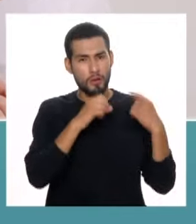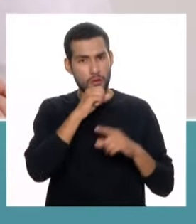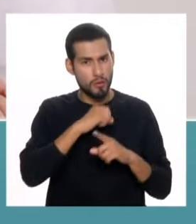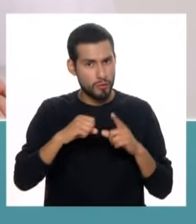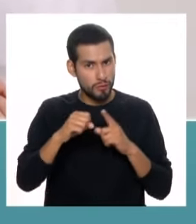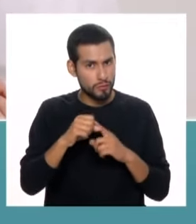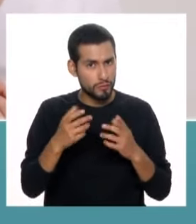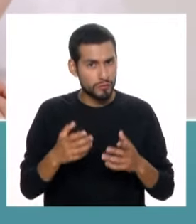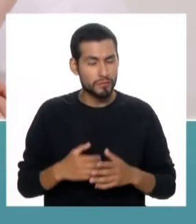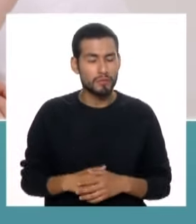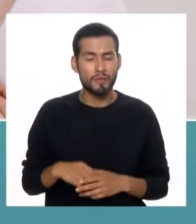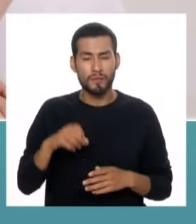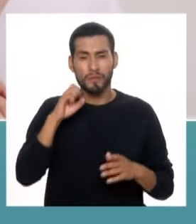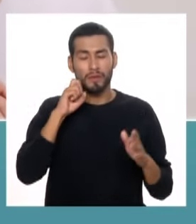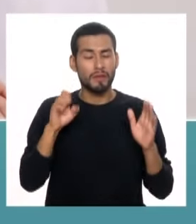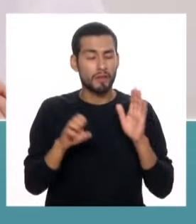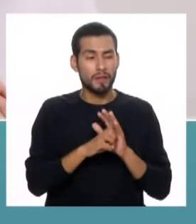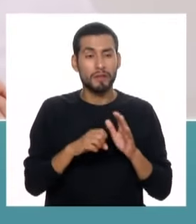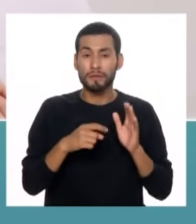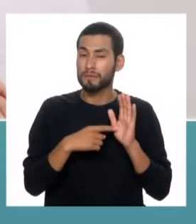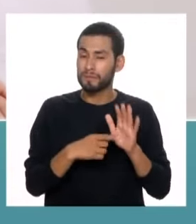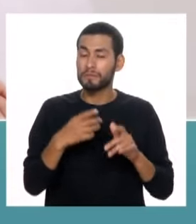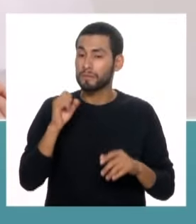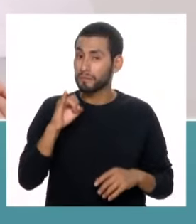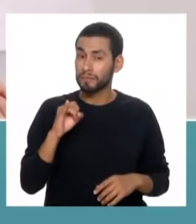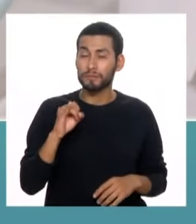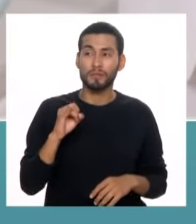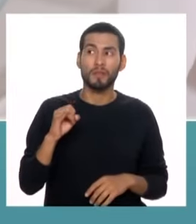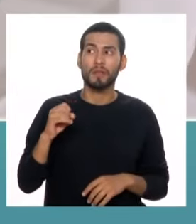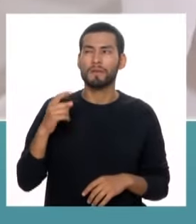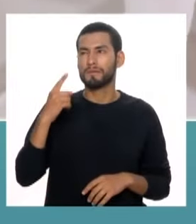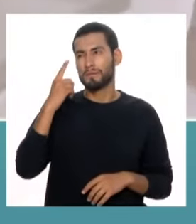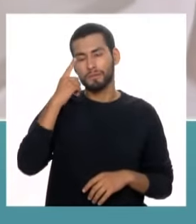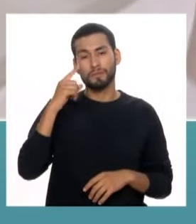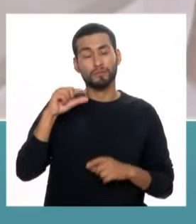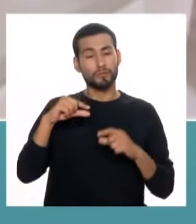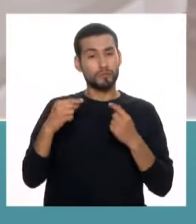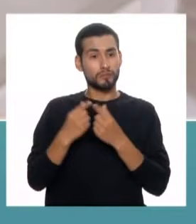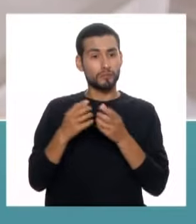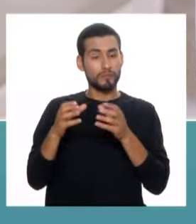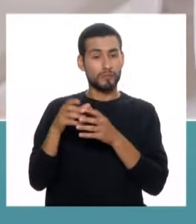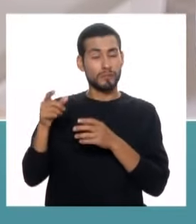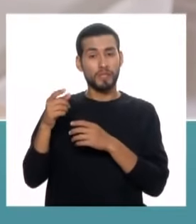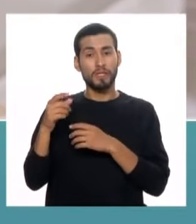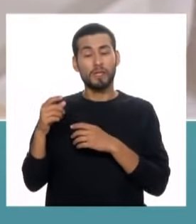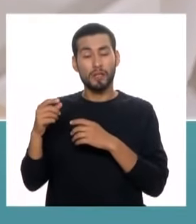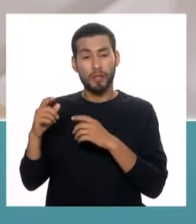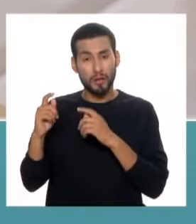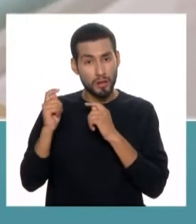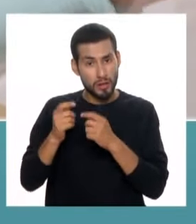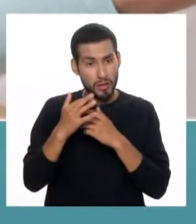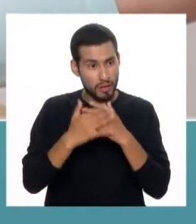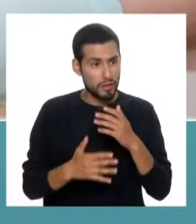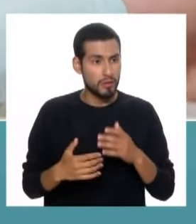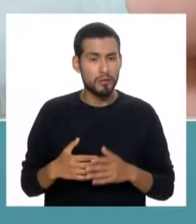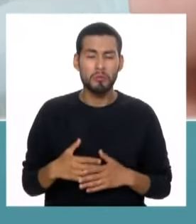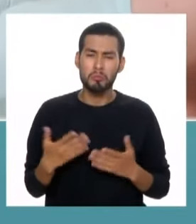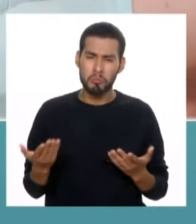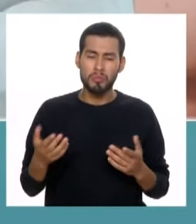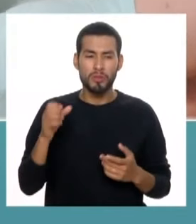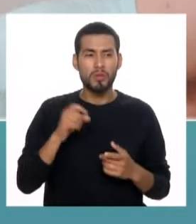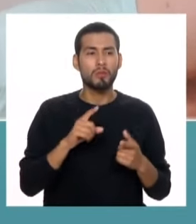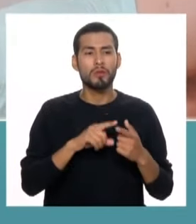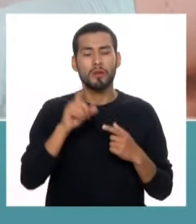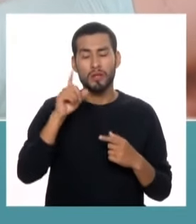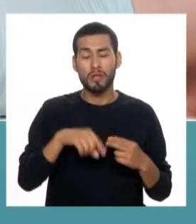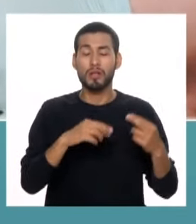social. Por ejemplo, alguien decía si determinado grupo puede donar. Puede donar, pero tiene que